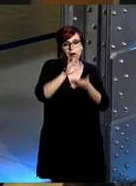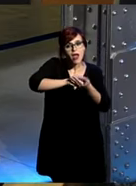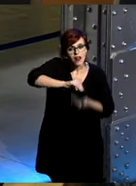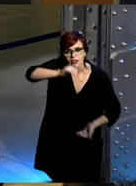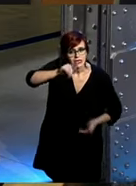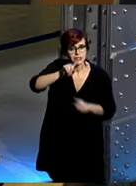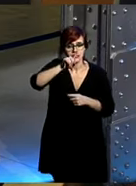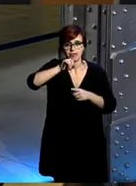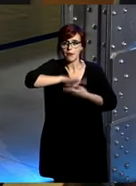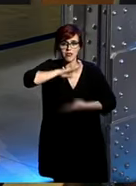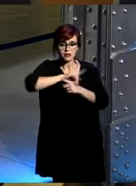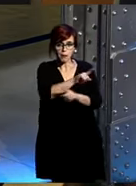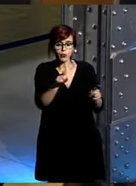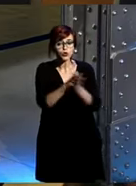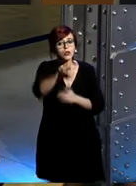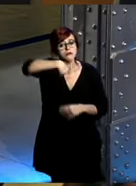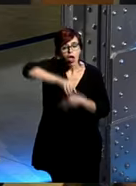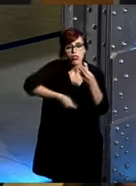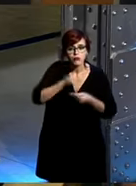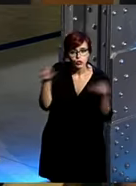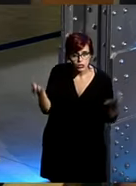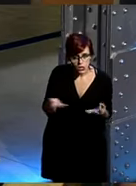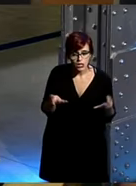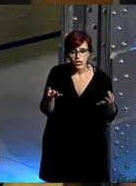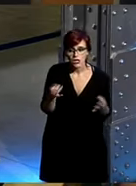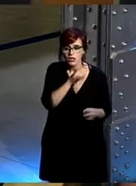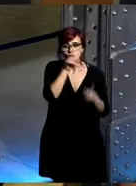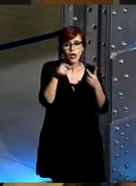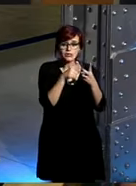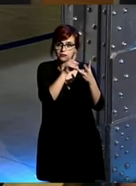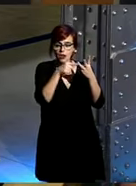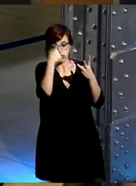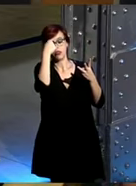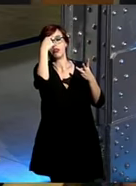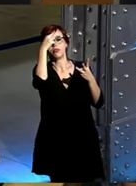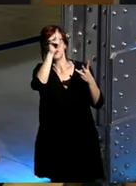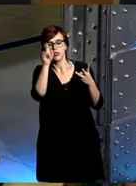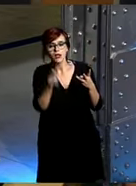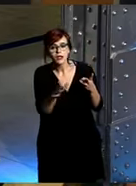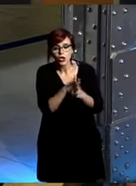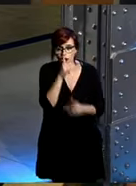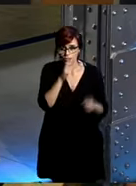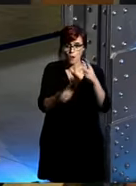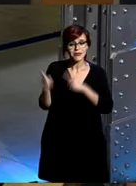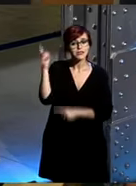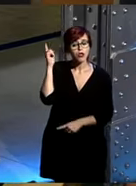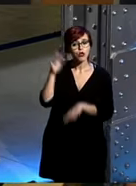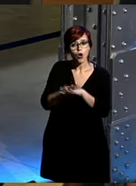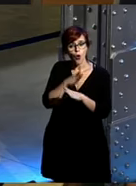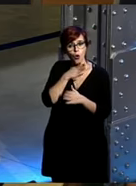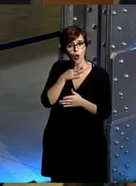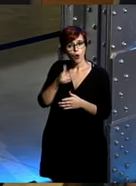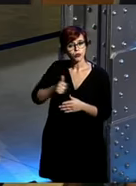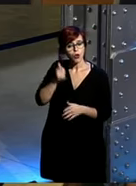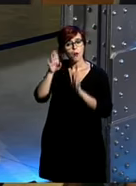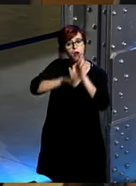universidad. Entonces, ¿qué podemos hacer? Y luego, una tercera pregunta que se me ha ocurrido también. Yo el año pasado tuve la oportunidad de colaborar con un